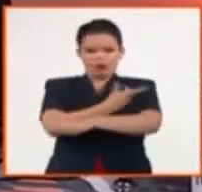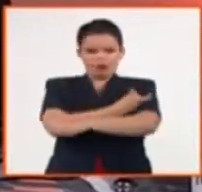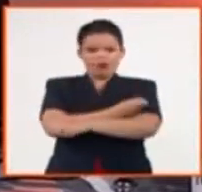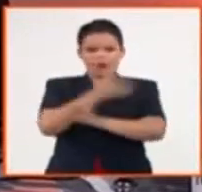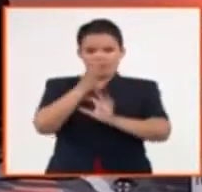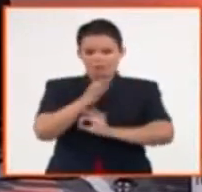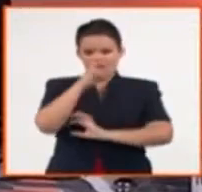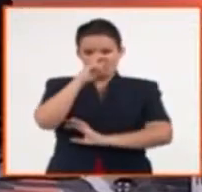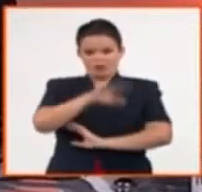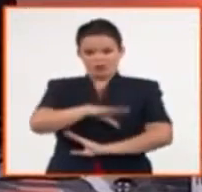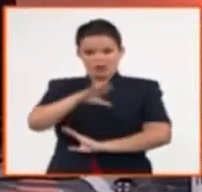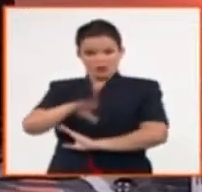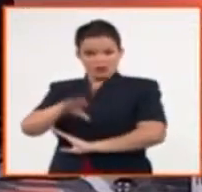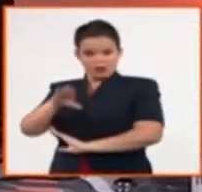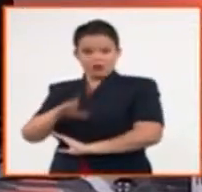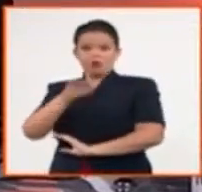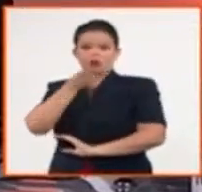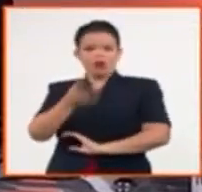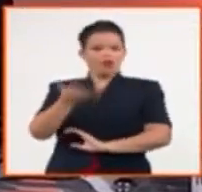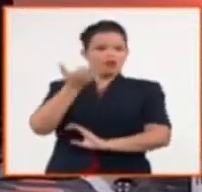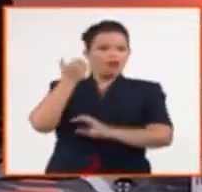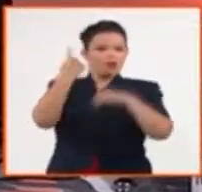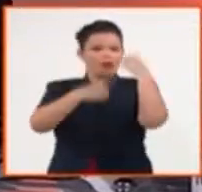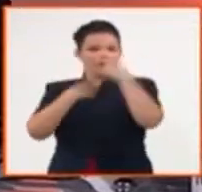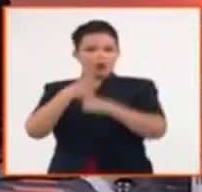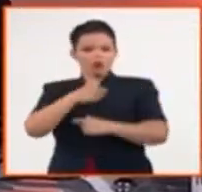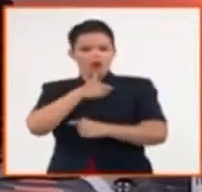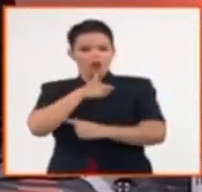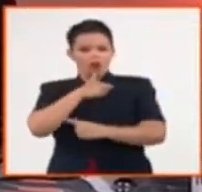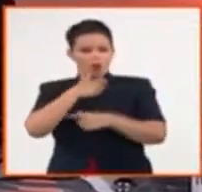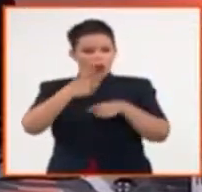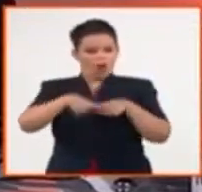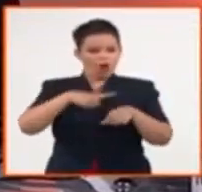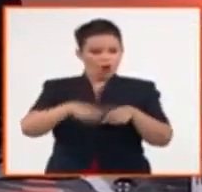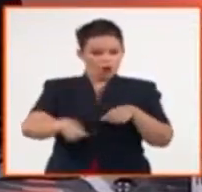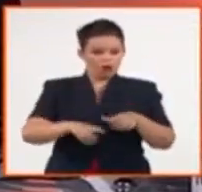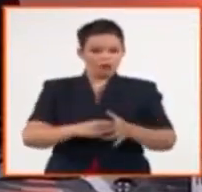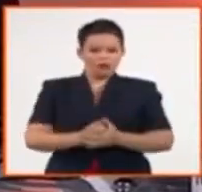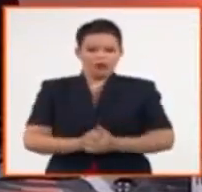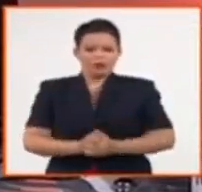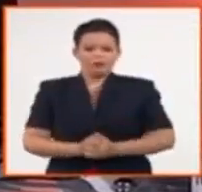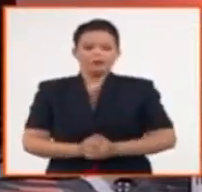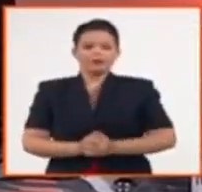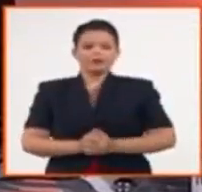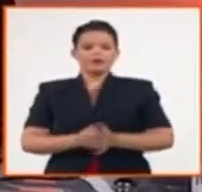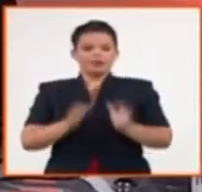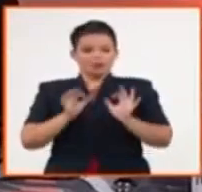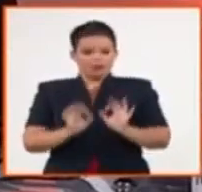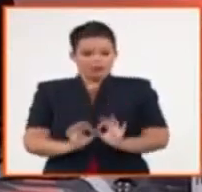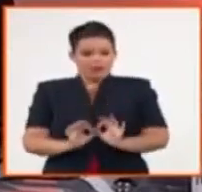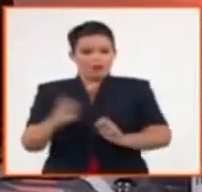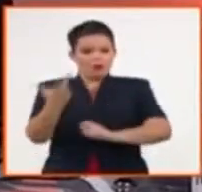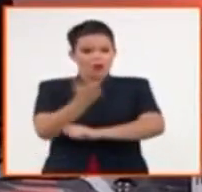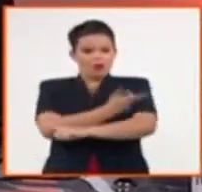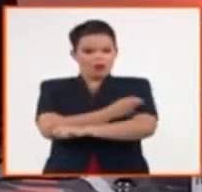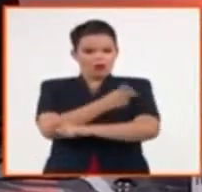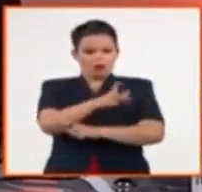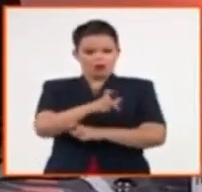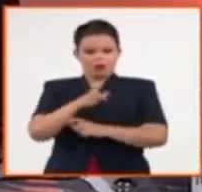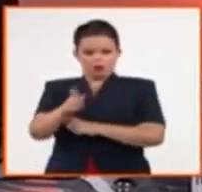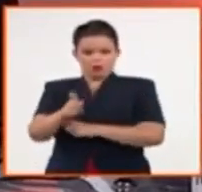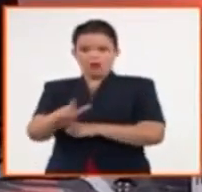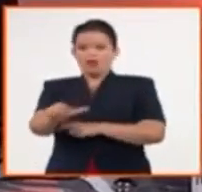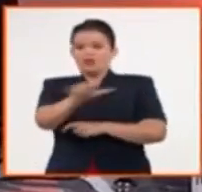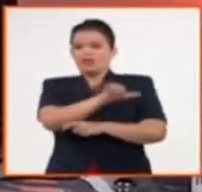evacuar algunas de las dudas que todavía le puedan quedar como padre o familiar de algunos de nuestros niños, adolescentes y jóvenes, y para que sepa también